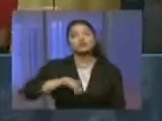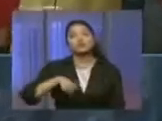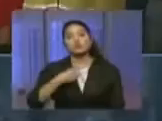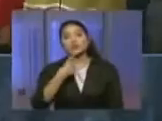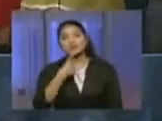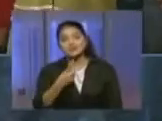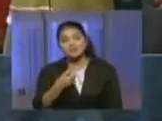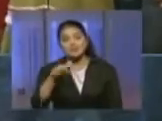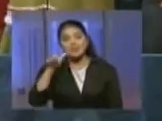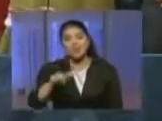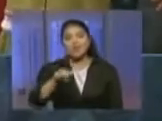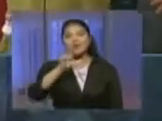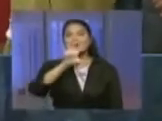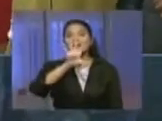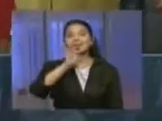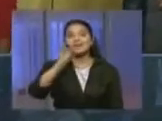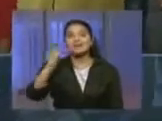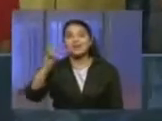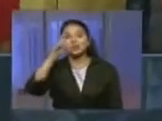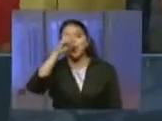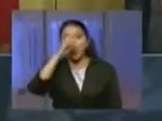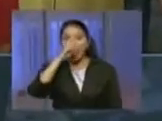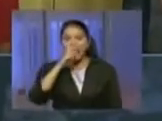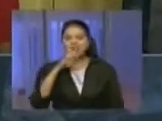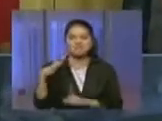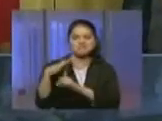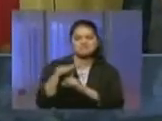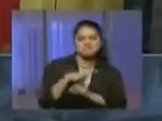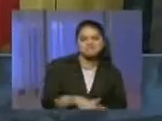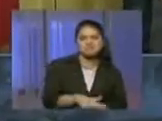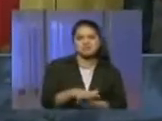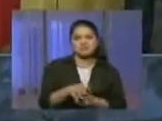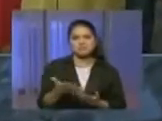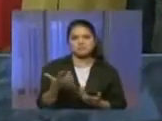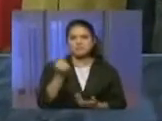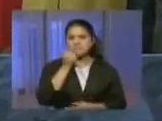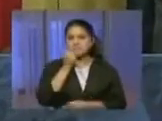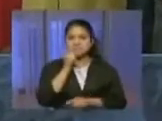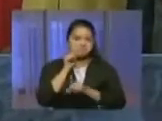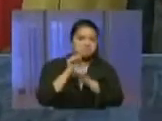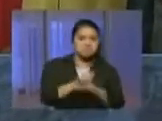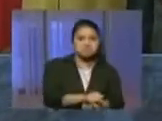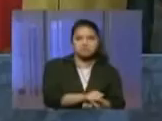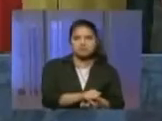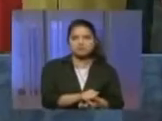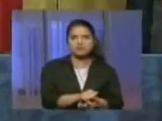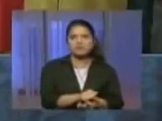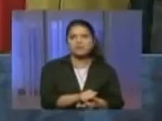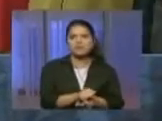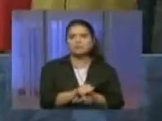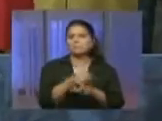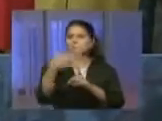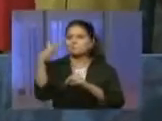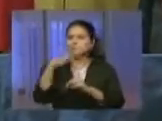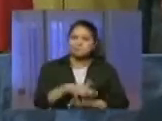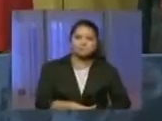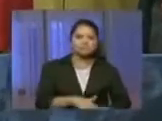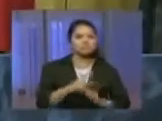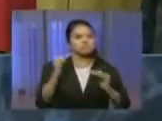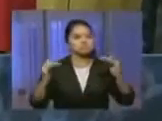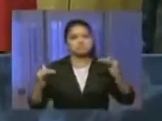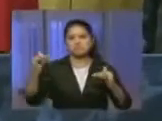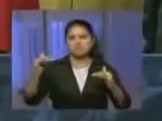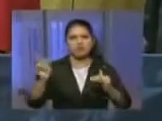500 años de desprecio Imperial de racismo de discriminación de desigualdad